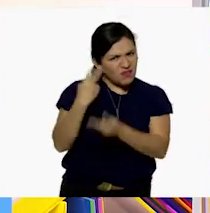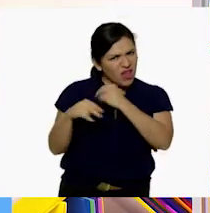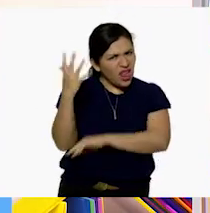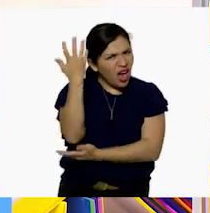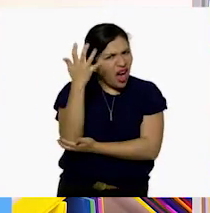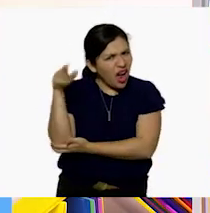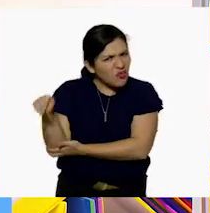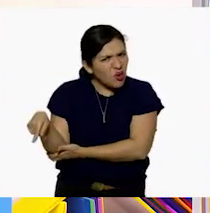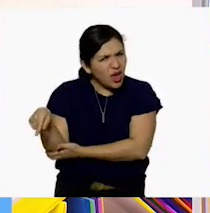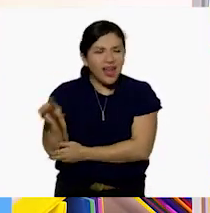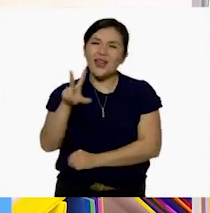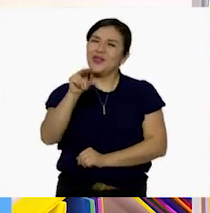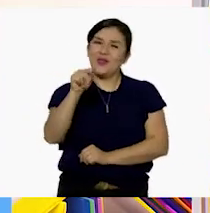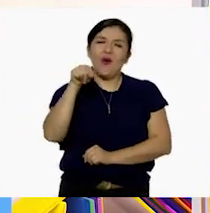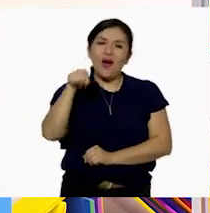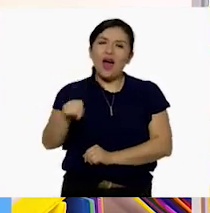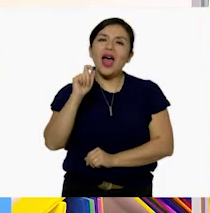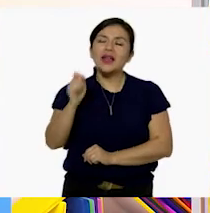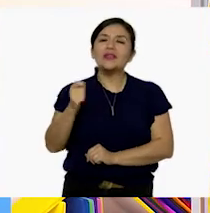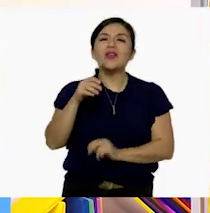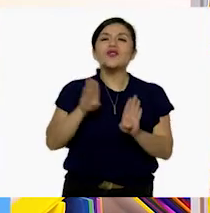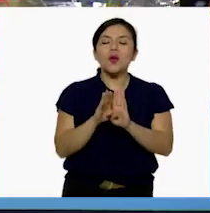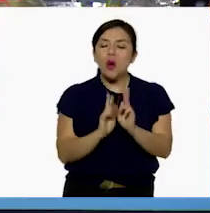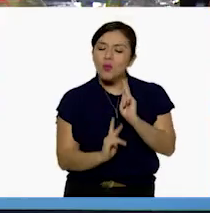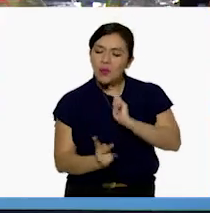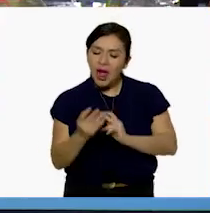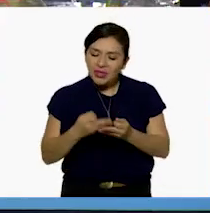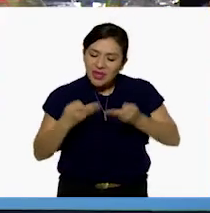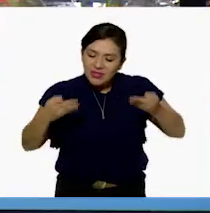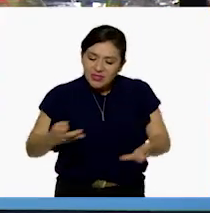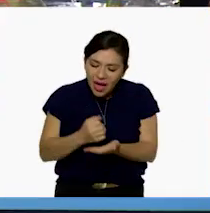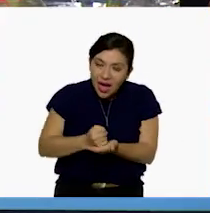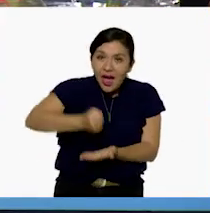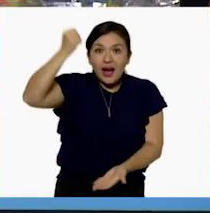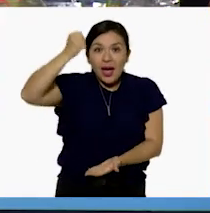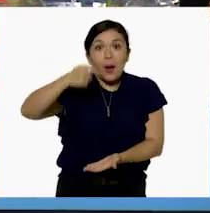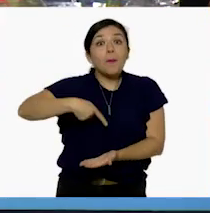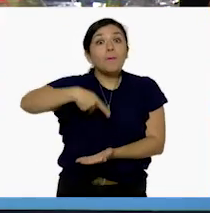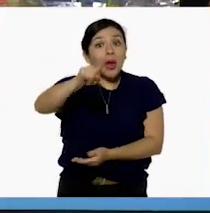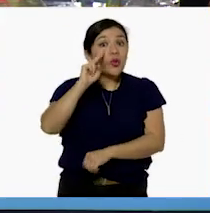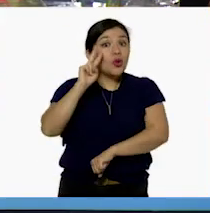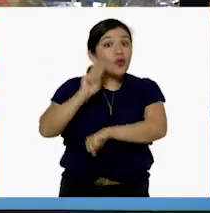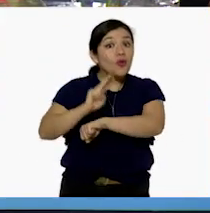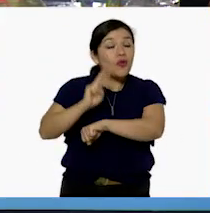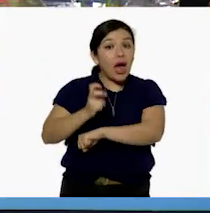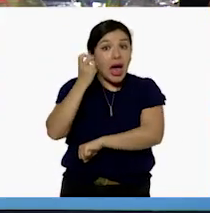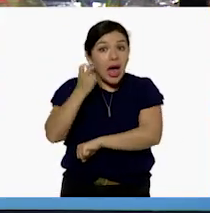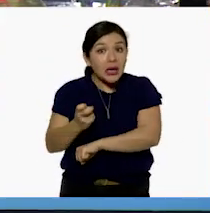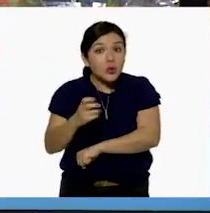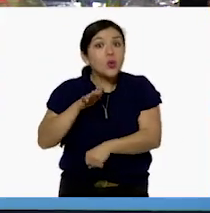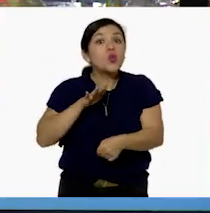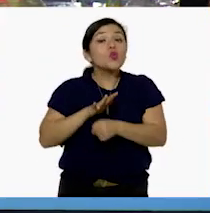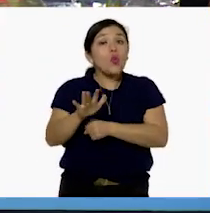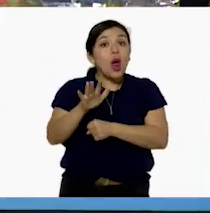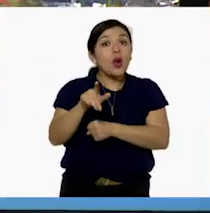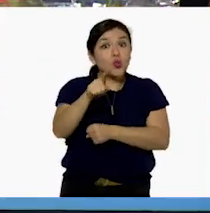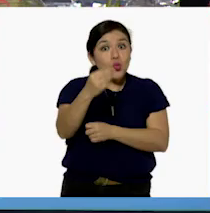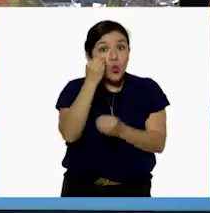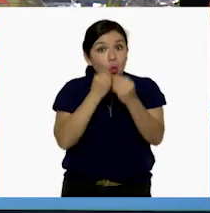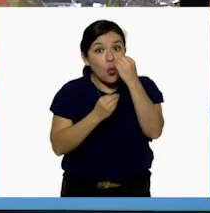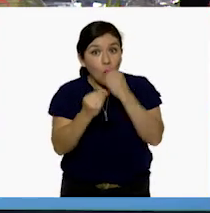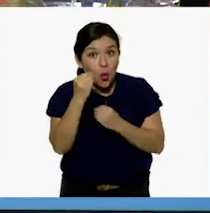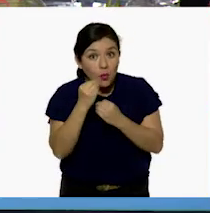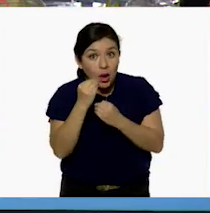maestra Abril? No, este viene de una hierba. Sin embargo, lo que tienen que tomar en cuenta es que lo que comemos